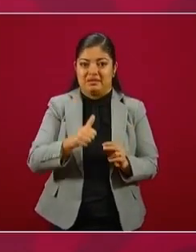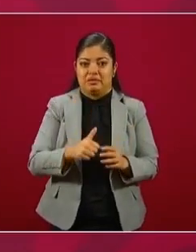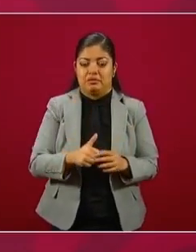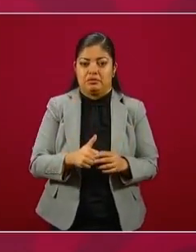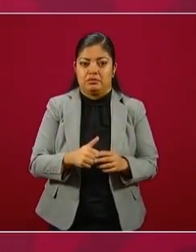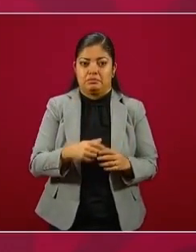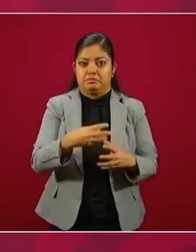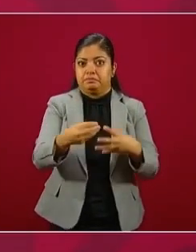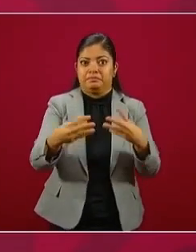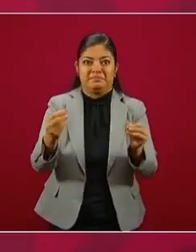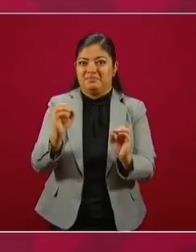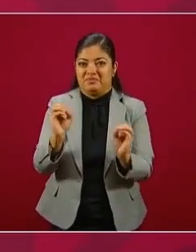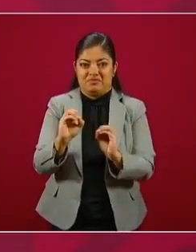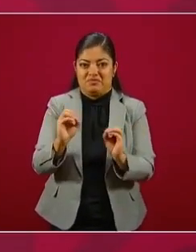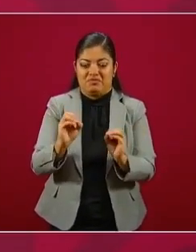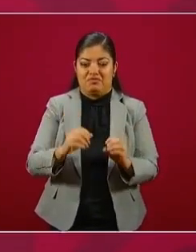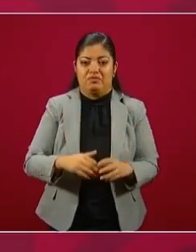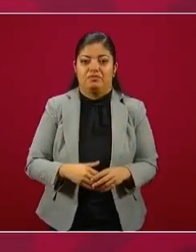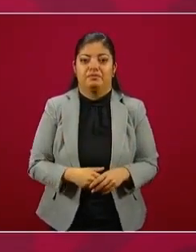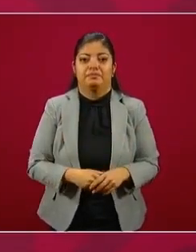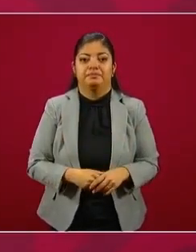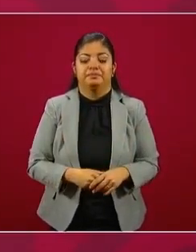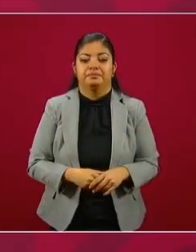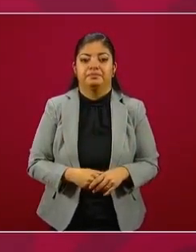tienen casos.